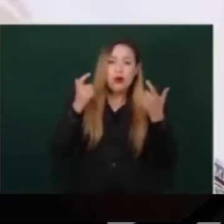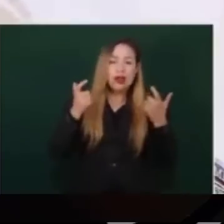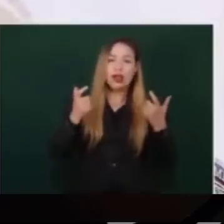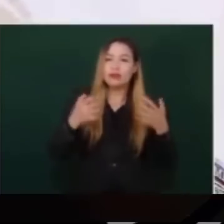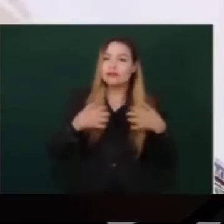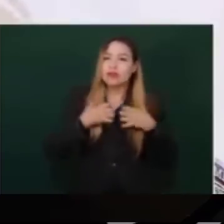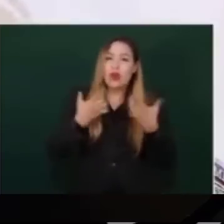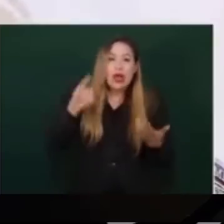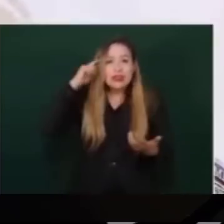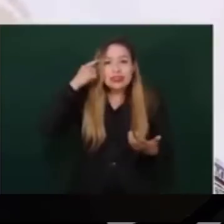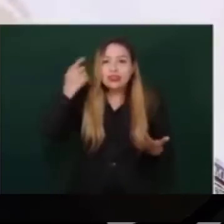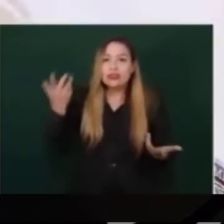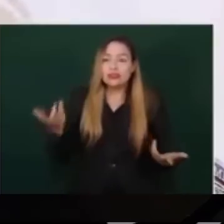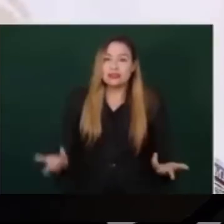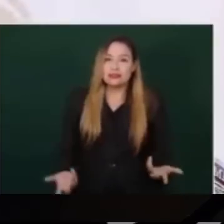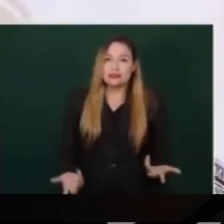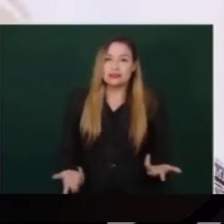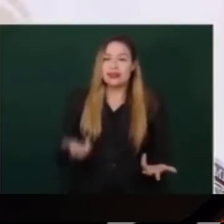Eso es parte